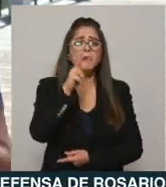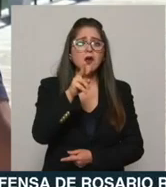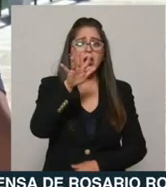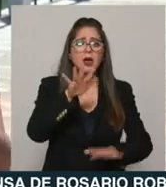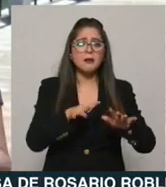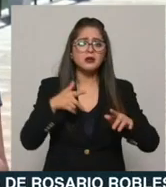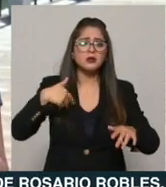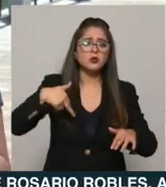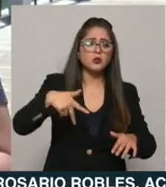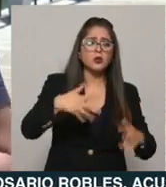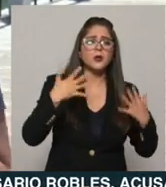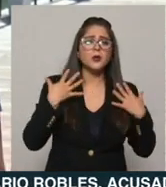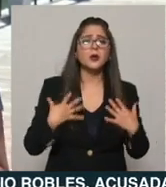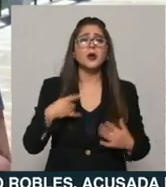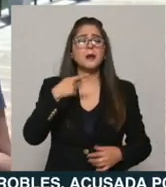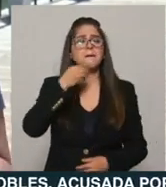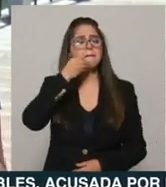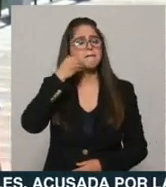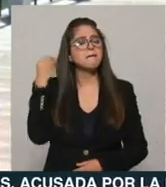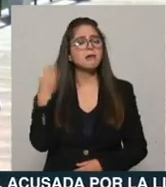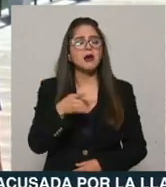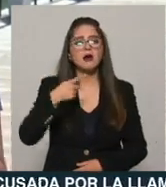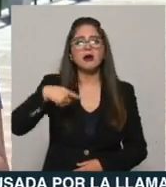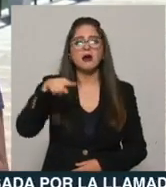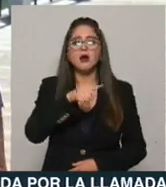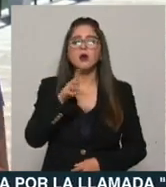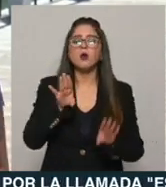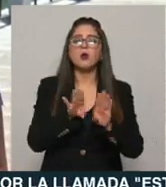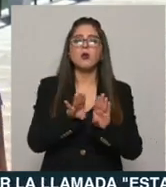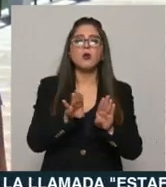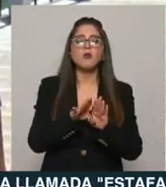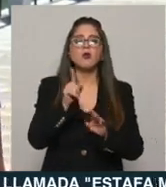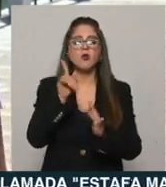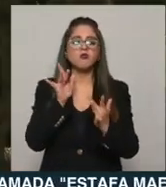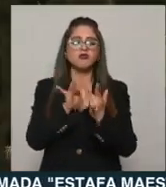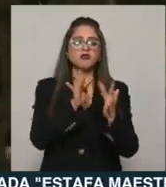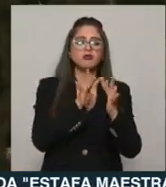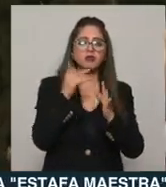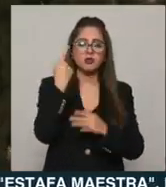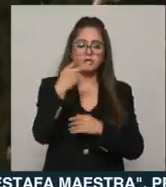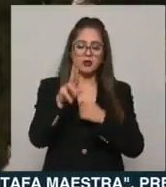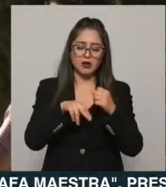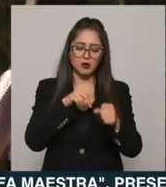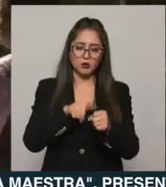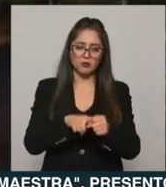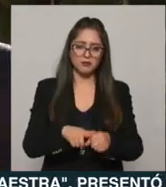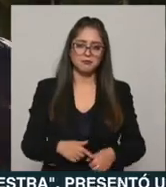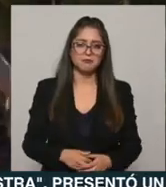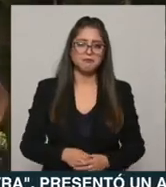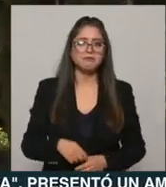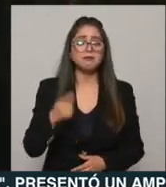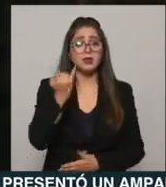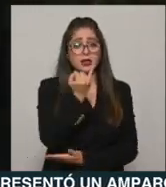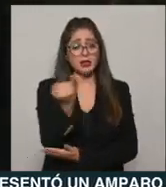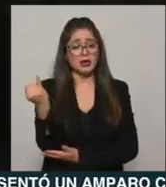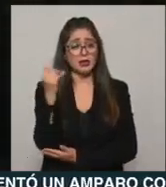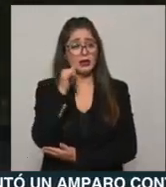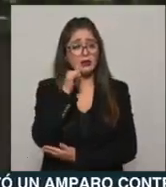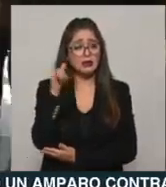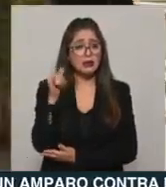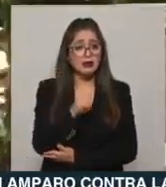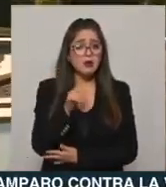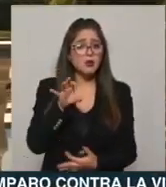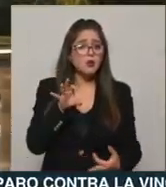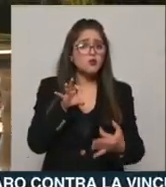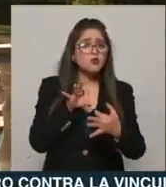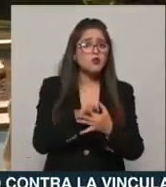Jardines de México es la experiencia que más te hace sentir que estuviste con el contacto en la naturaleza. El jardín italiano asemeja